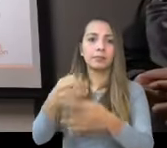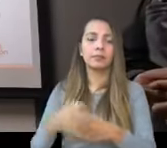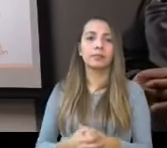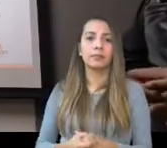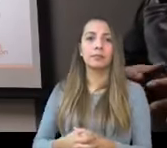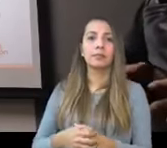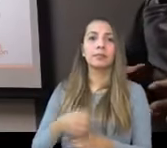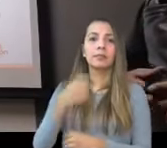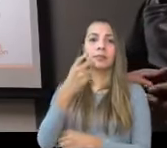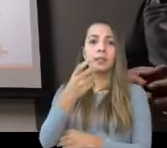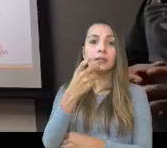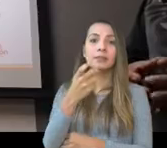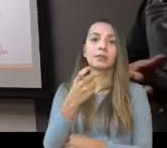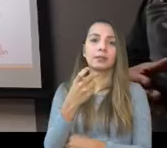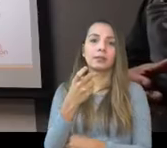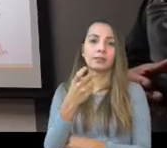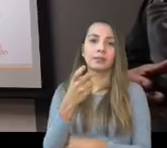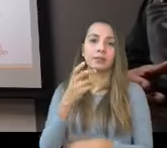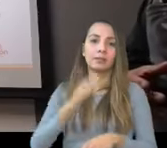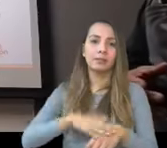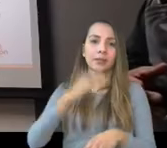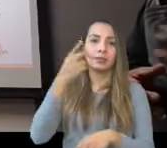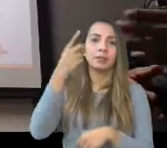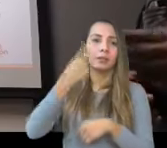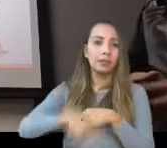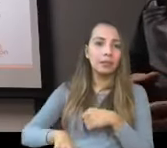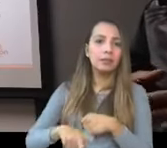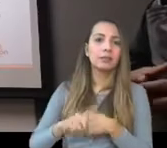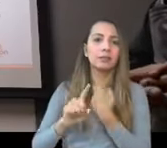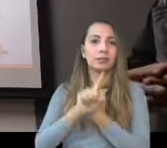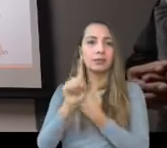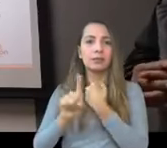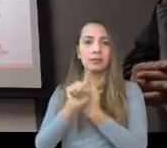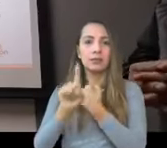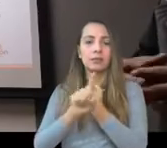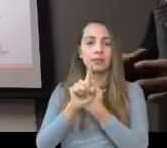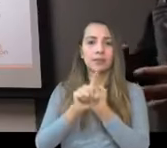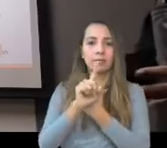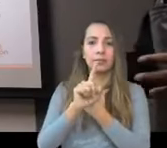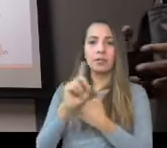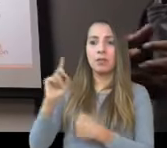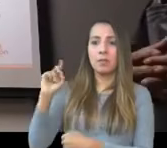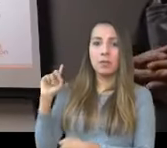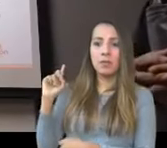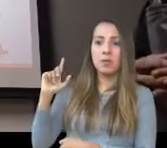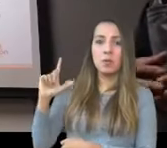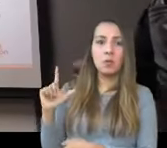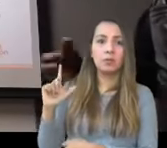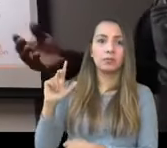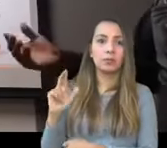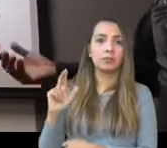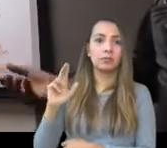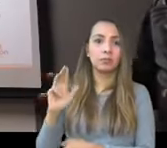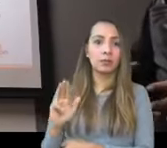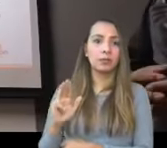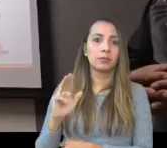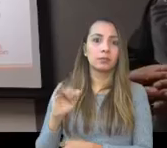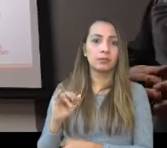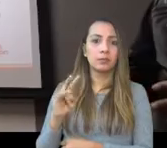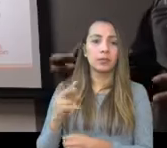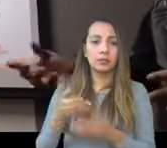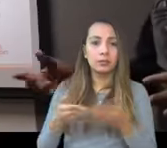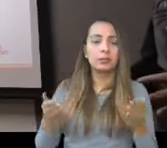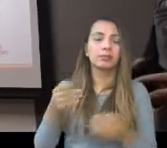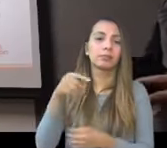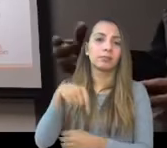comercial, y esto ha desatado desde entonces, del domingo a la fecha, una serie de reclamos al